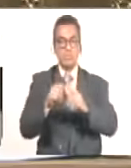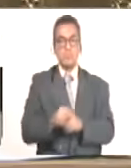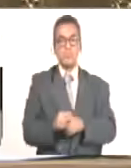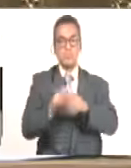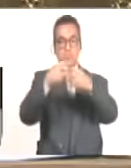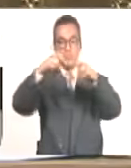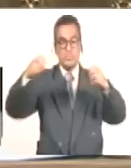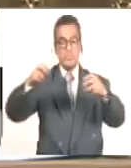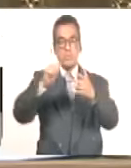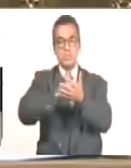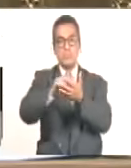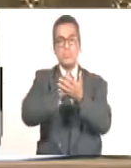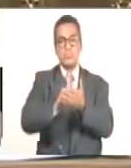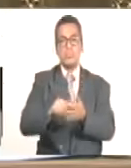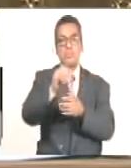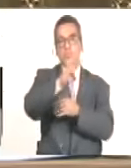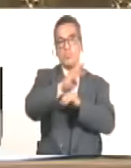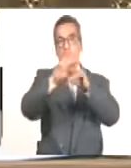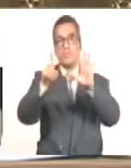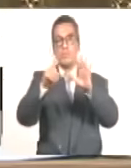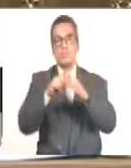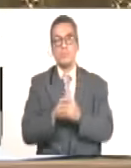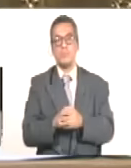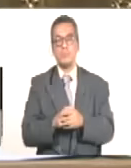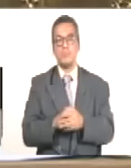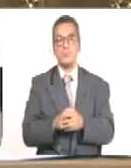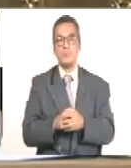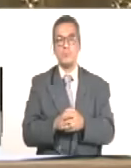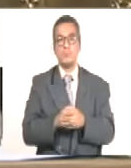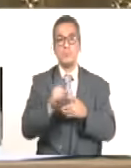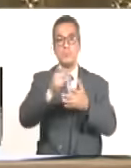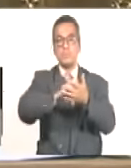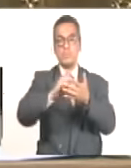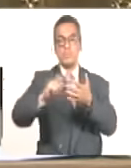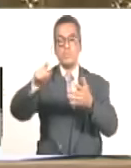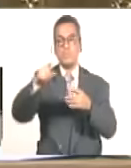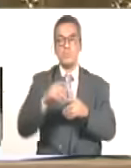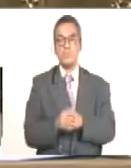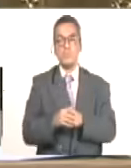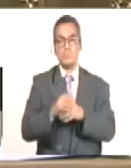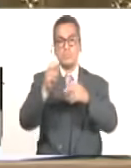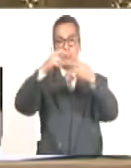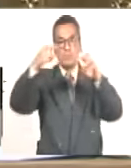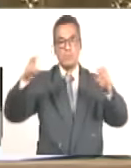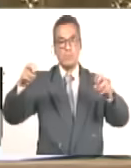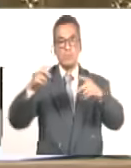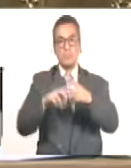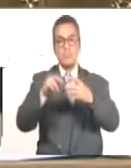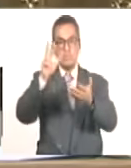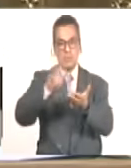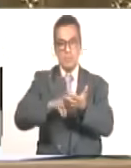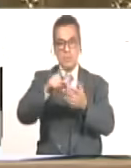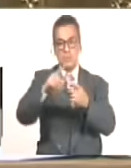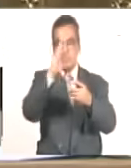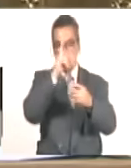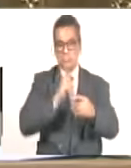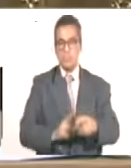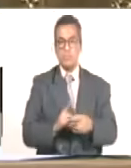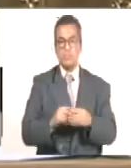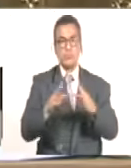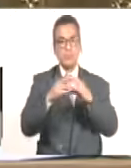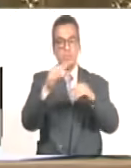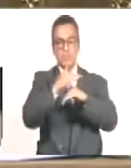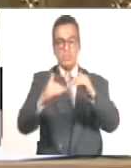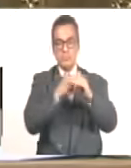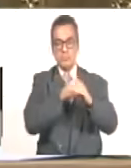denominación del epígrafe del artículo 46, el cual queda redactado en los siguientes términos. Epígrafe, de la certificación de la discapacidad. Es todo,